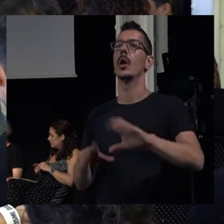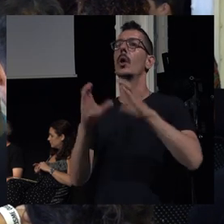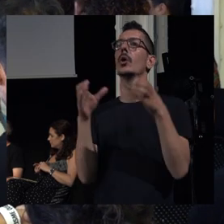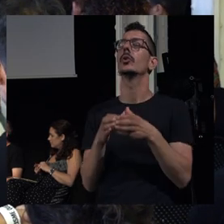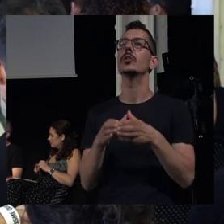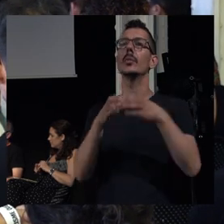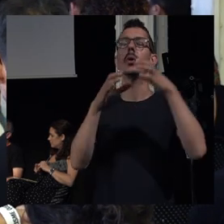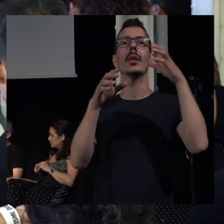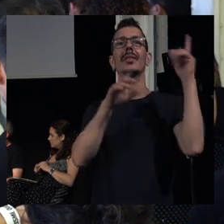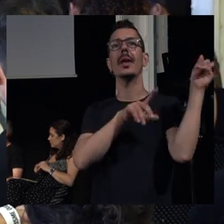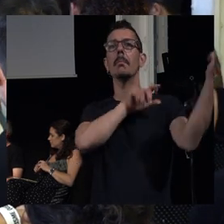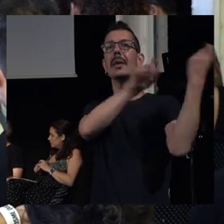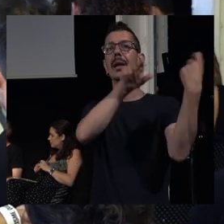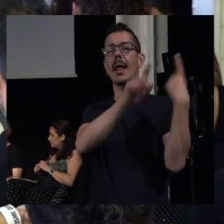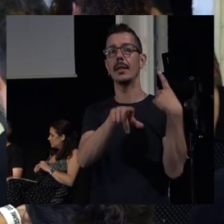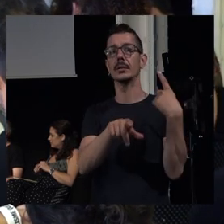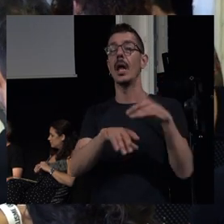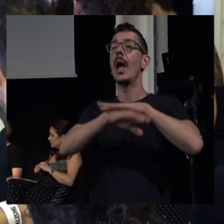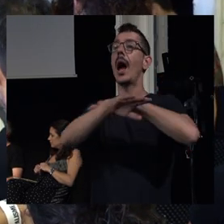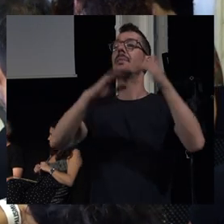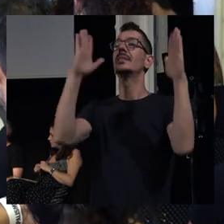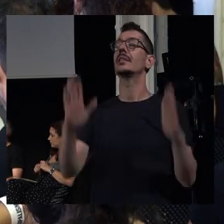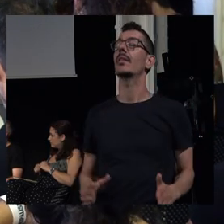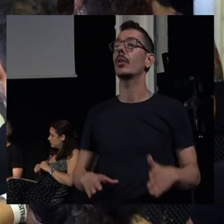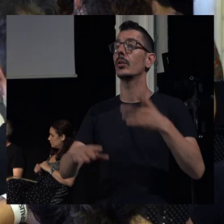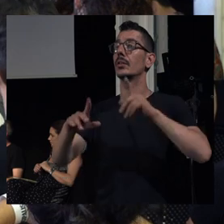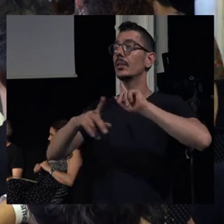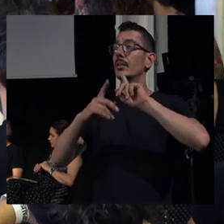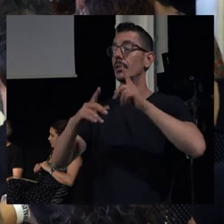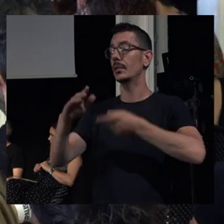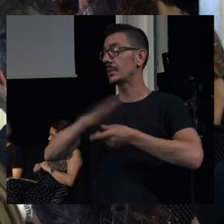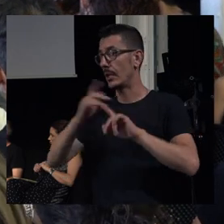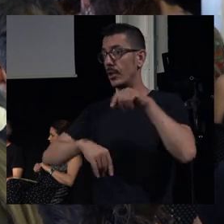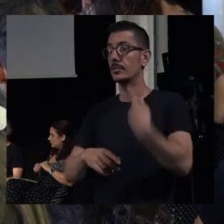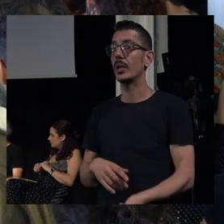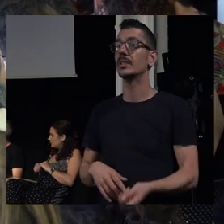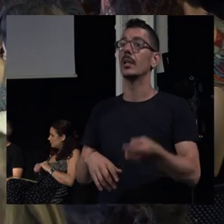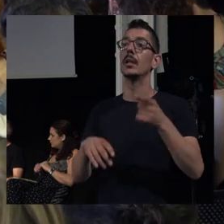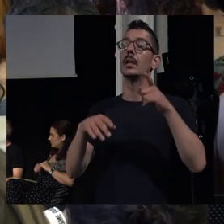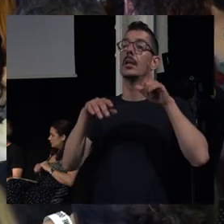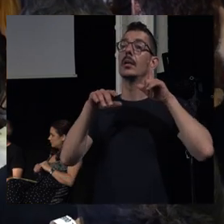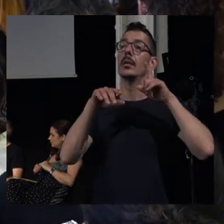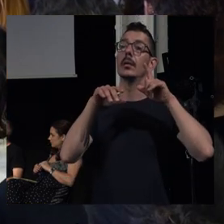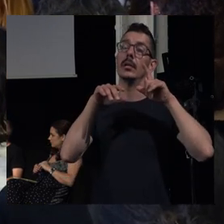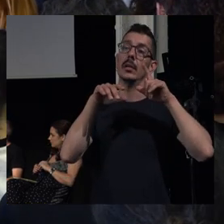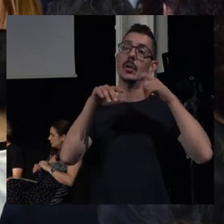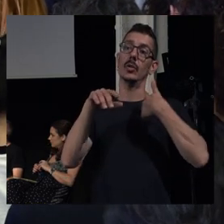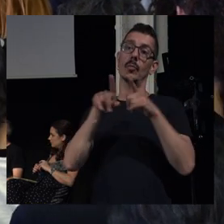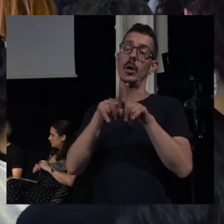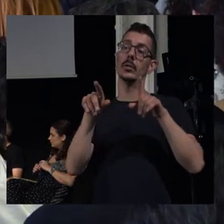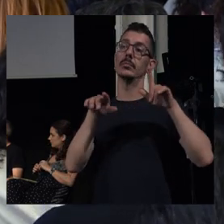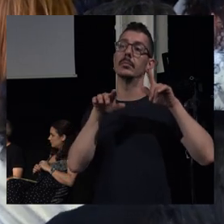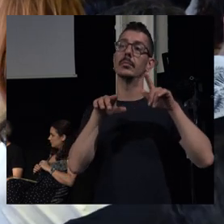de migradas. Después de salir de la administración he sido la coordinadora de la Marcha Mundial de las Mujeres, aquí donde me veis, que es una cosa súper